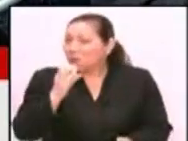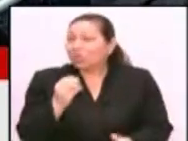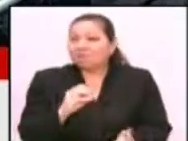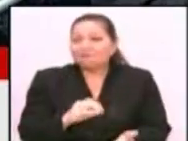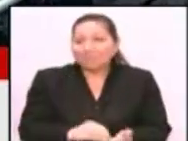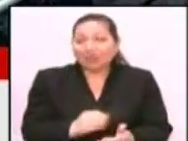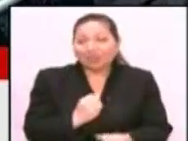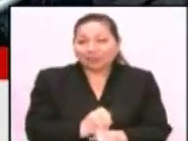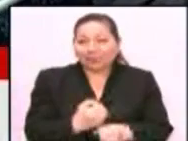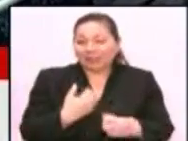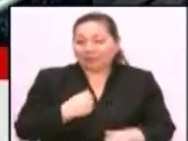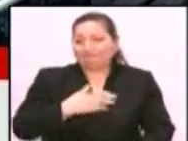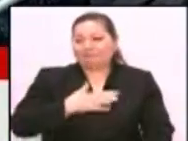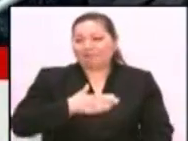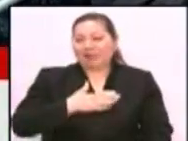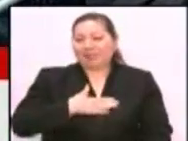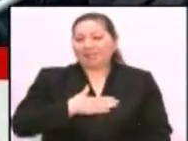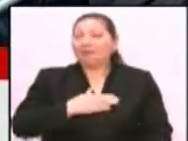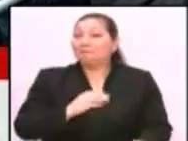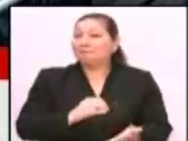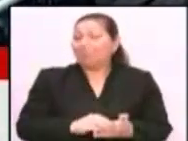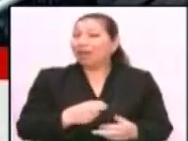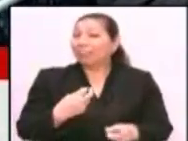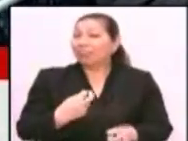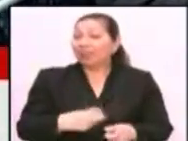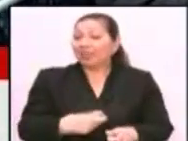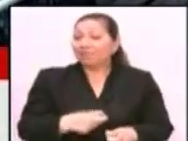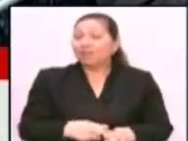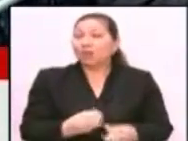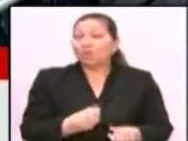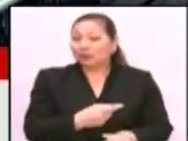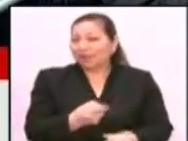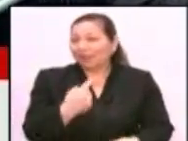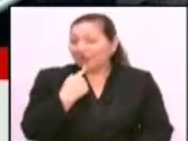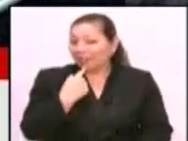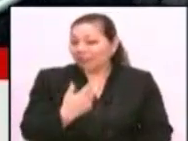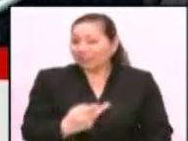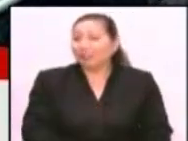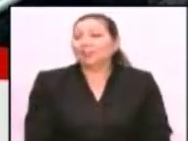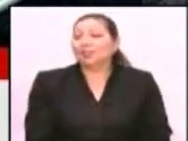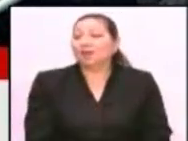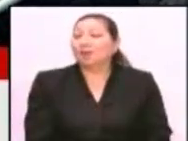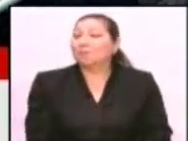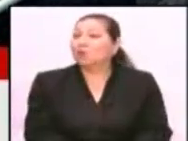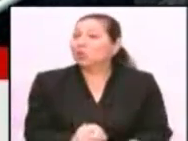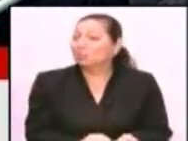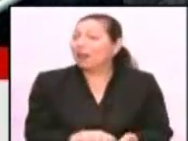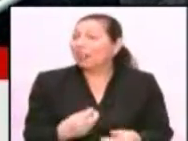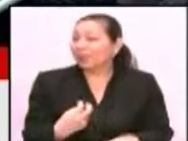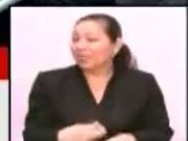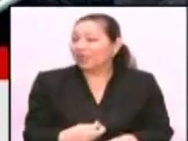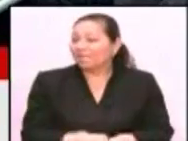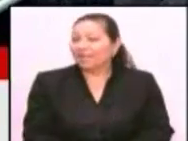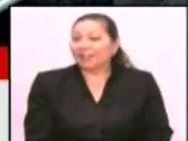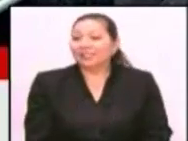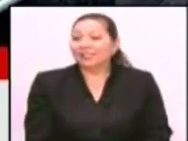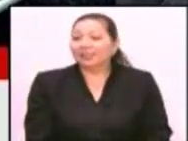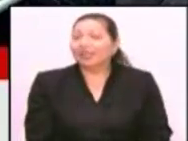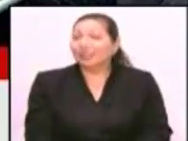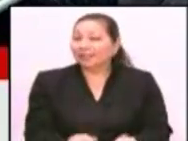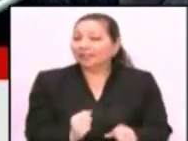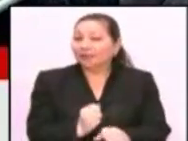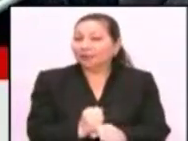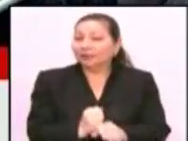empleo en una empresa. Le es más difícil, como usted lo ha dicho, muchísimo más difícil. Y sí